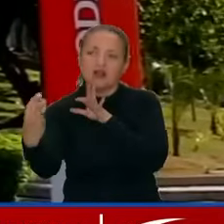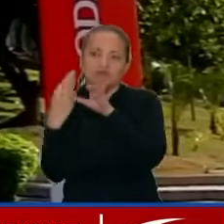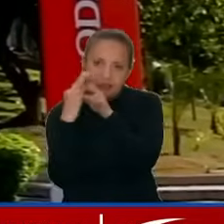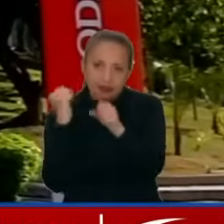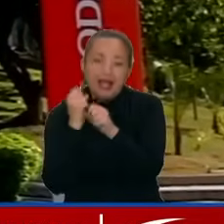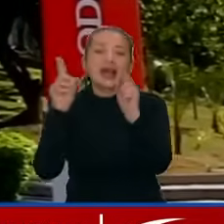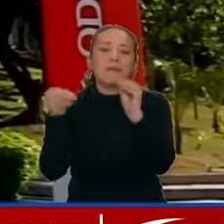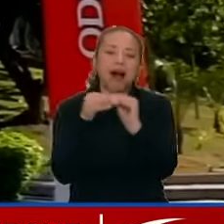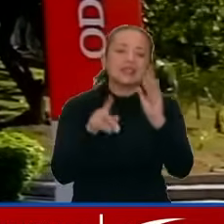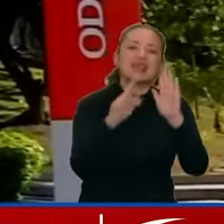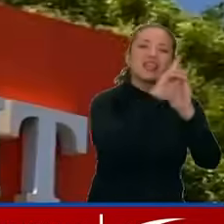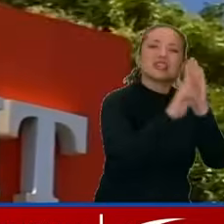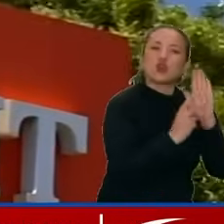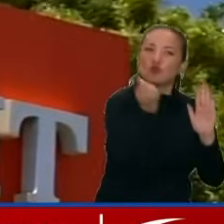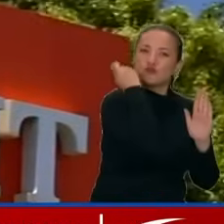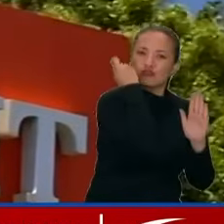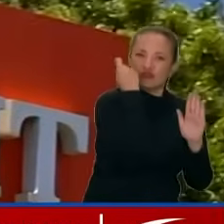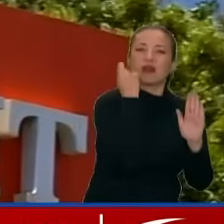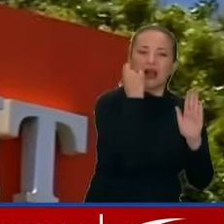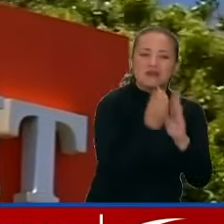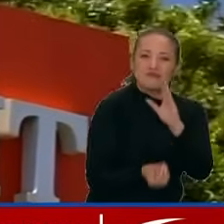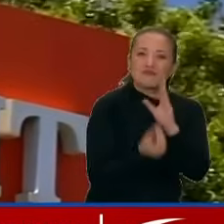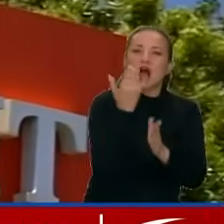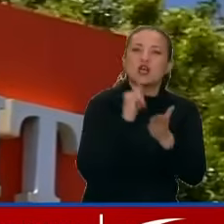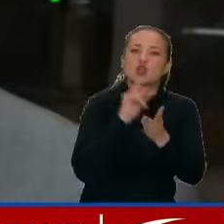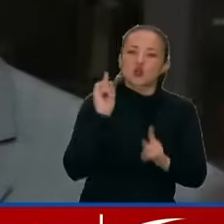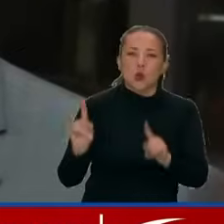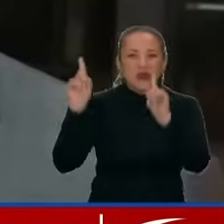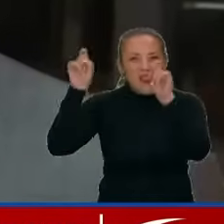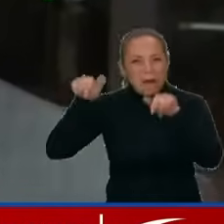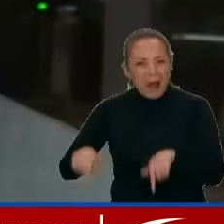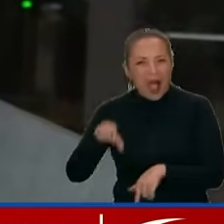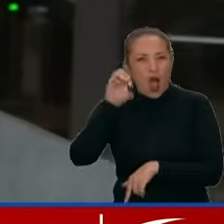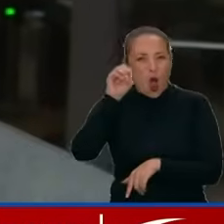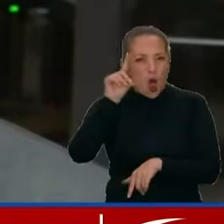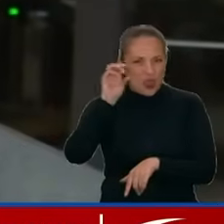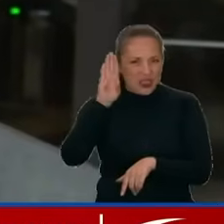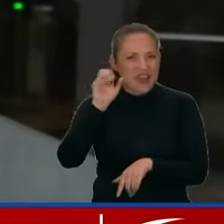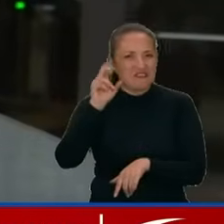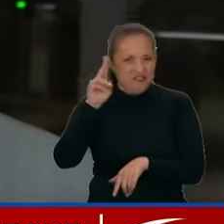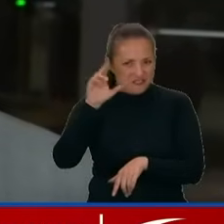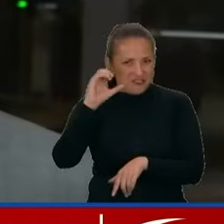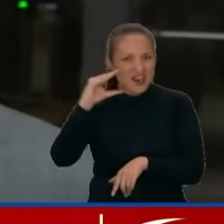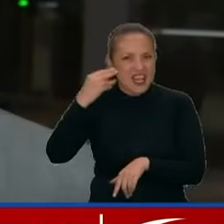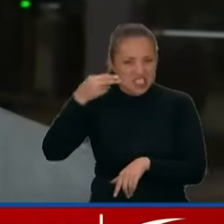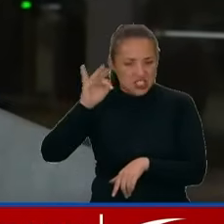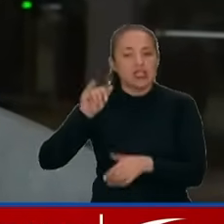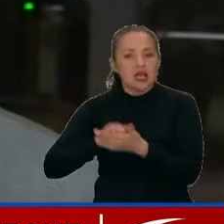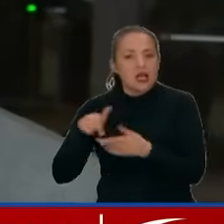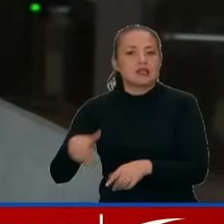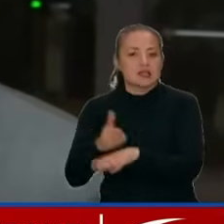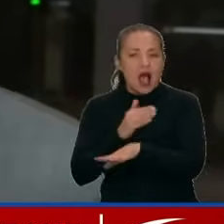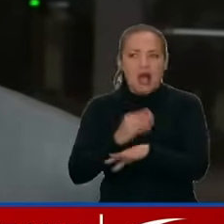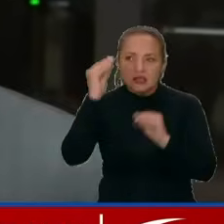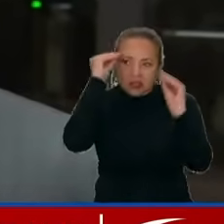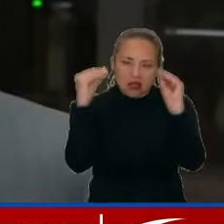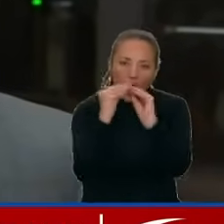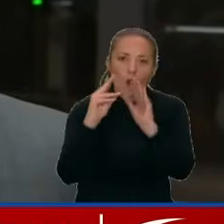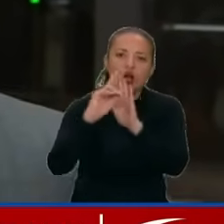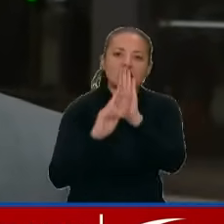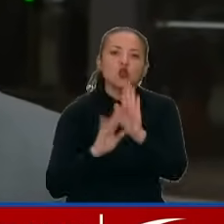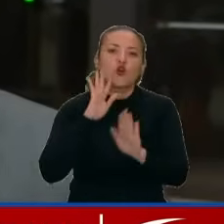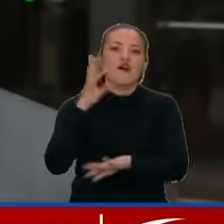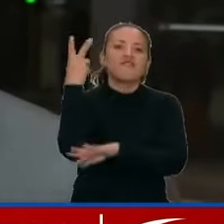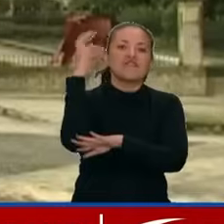coordinada que salió Hace unos días en el caso de brecha es una resolución que se y se trabajó con la misma